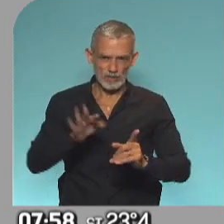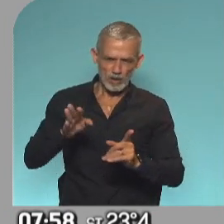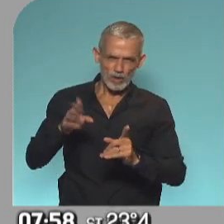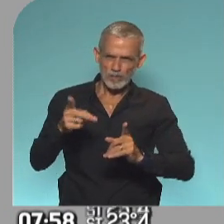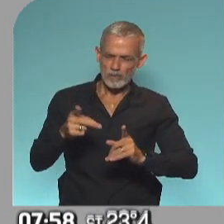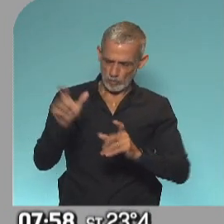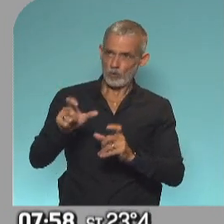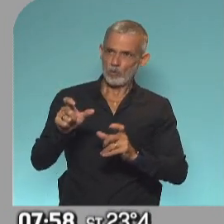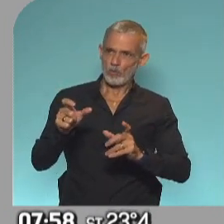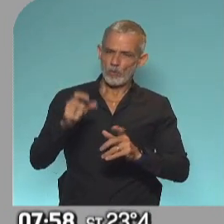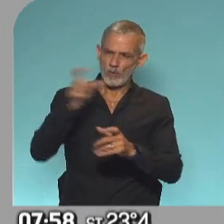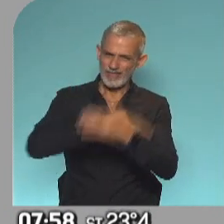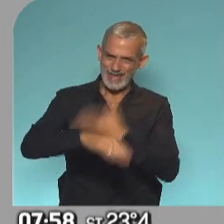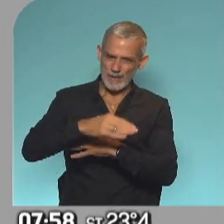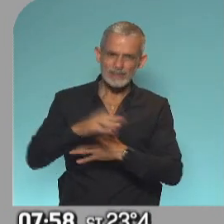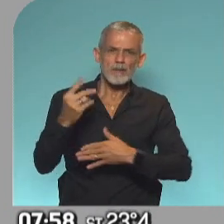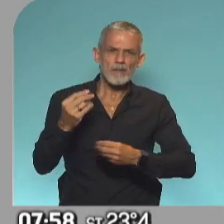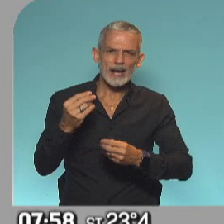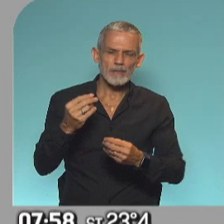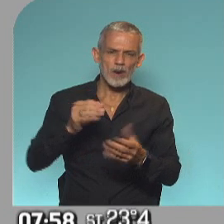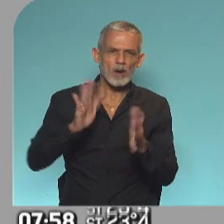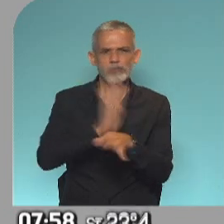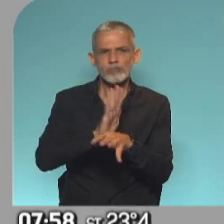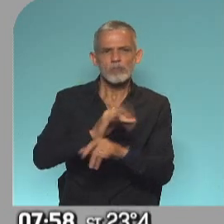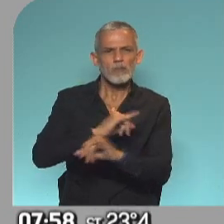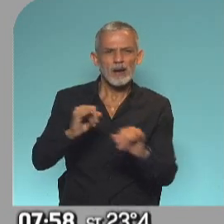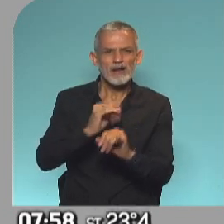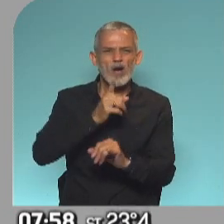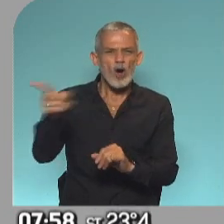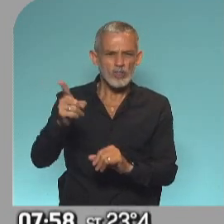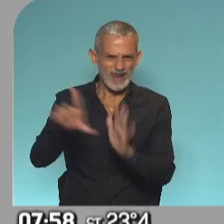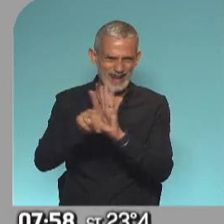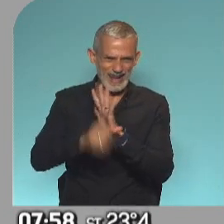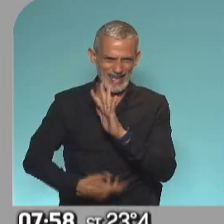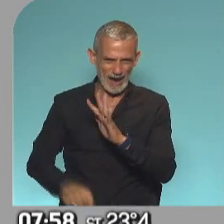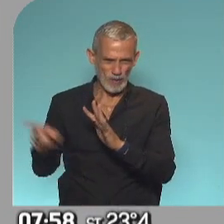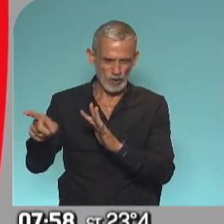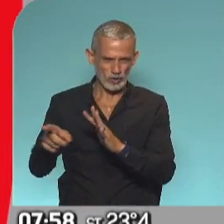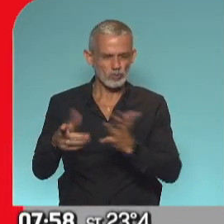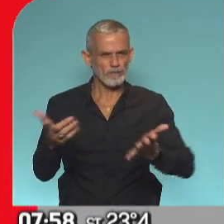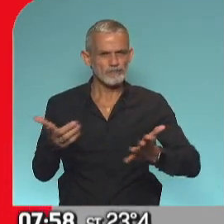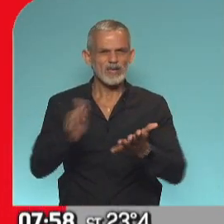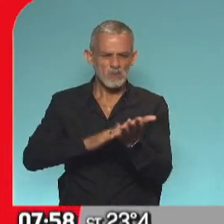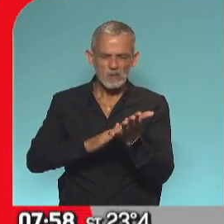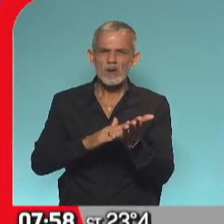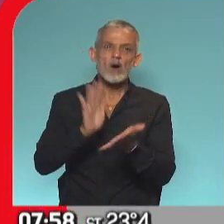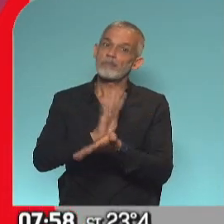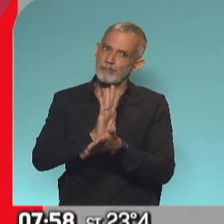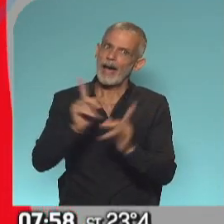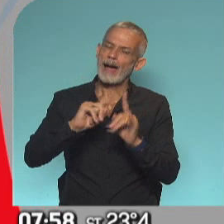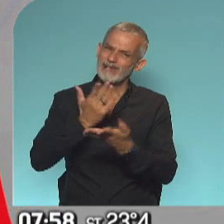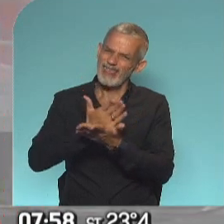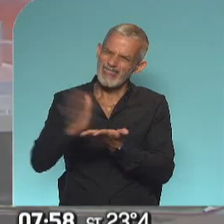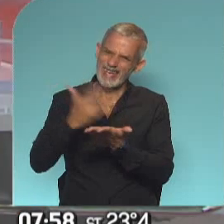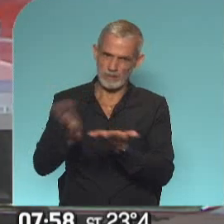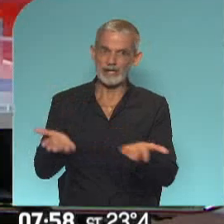a las personas discapacitadas para oponerse, en este caso, al proyecto de legalización del aborto. Así argumentos que muchas veces son discriminatorios. Bueno,